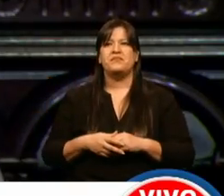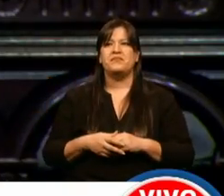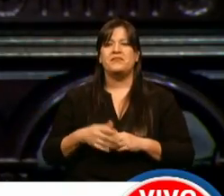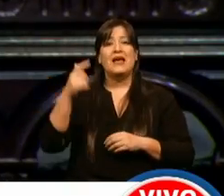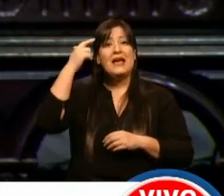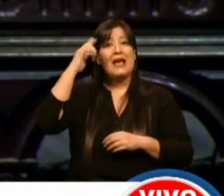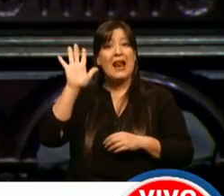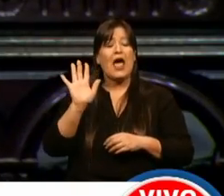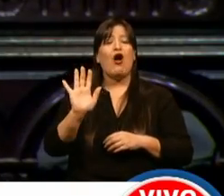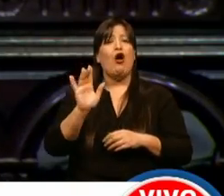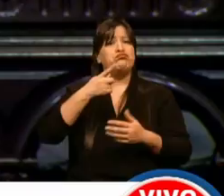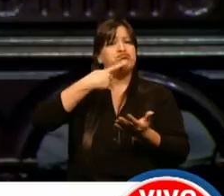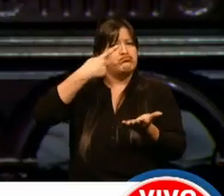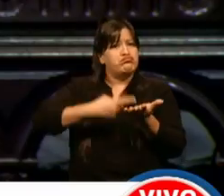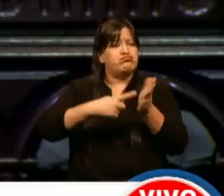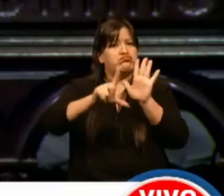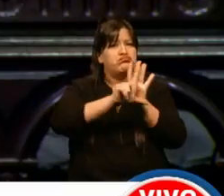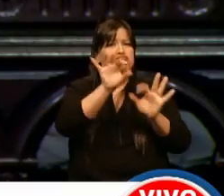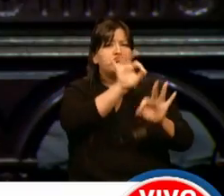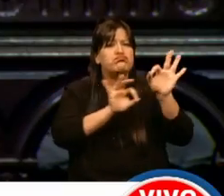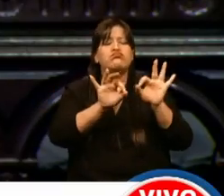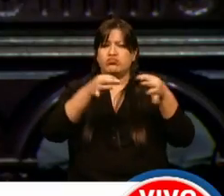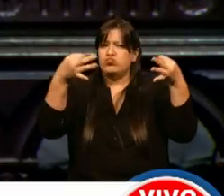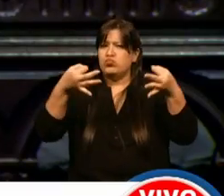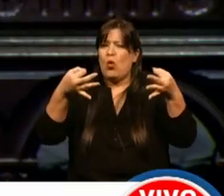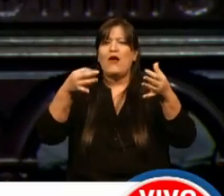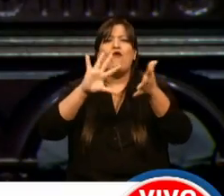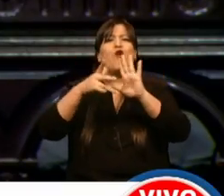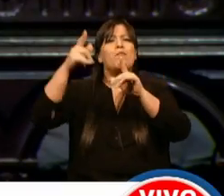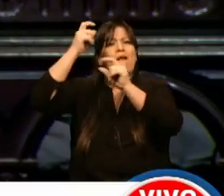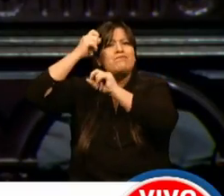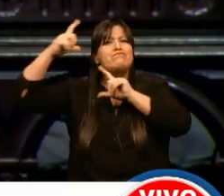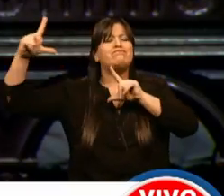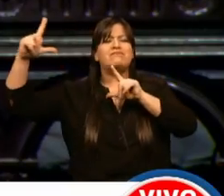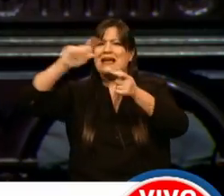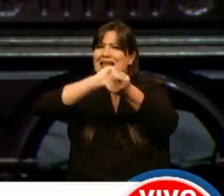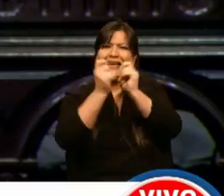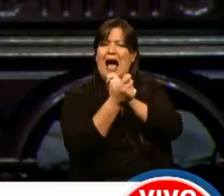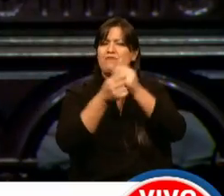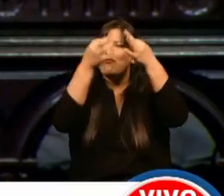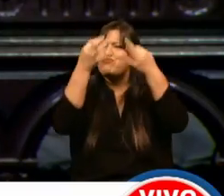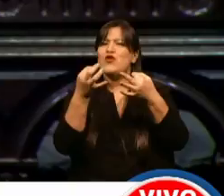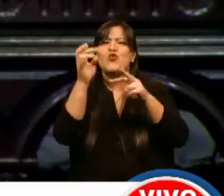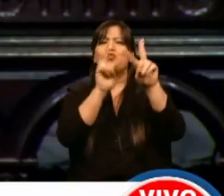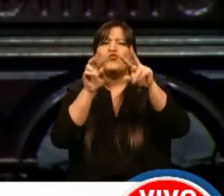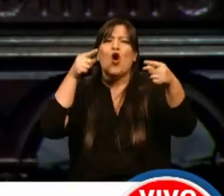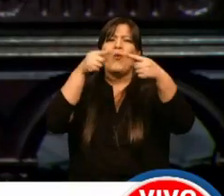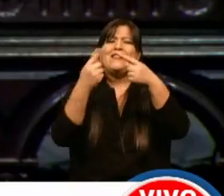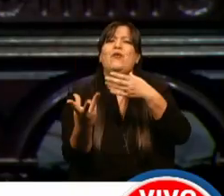creo que es una buena medida y en cambio de para gris más ideológicas creo que buscar incluir